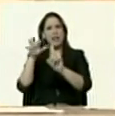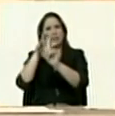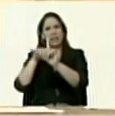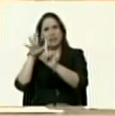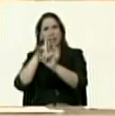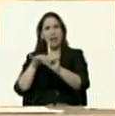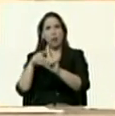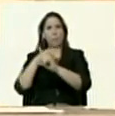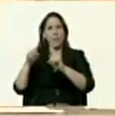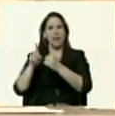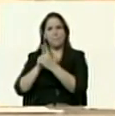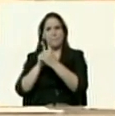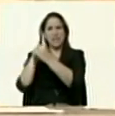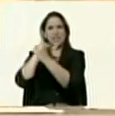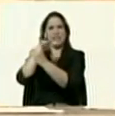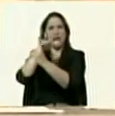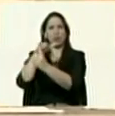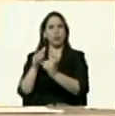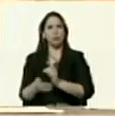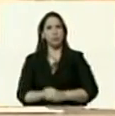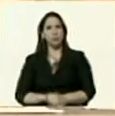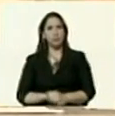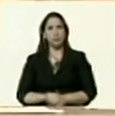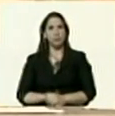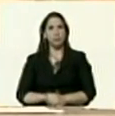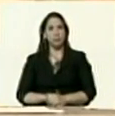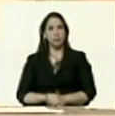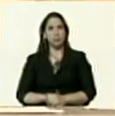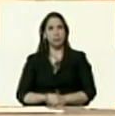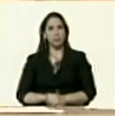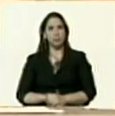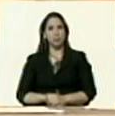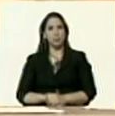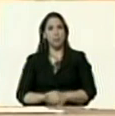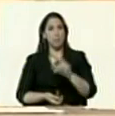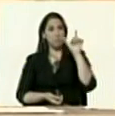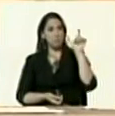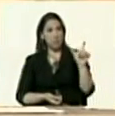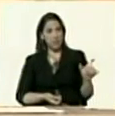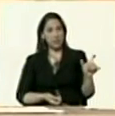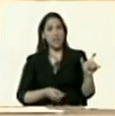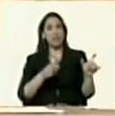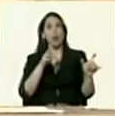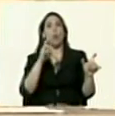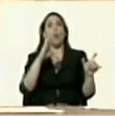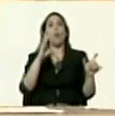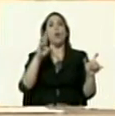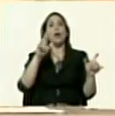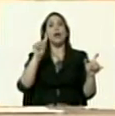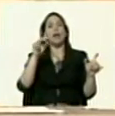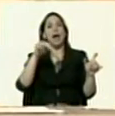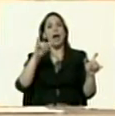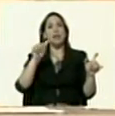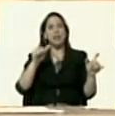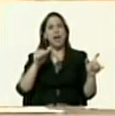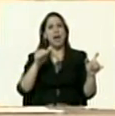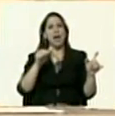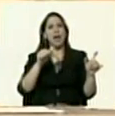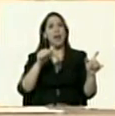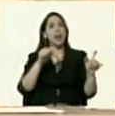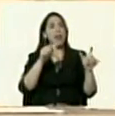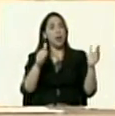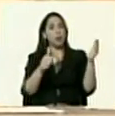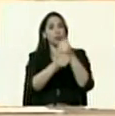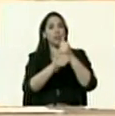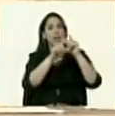para amenazarlo, y que el presidente de Ucrania le consiguiera pruebas contra el hijo de Joe